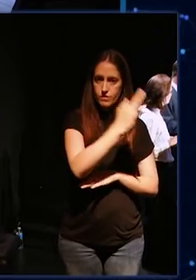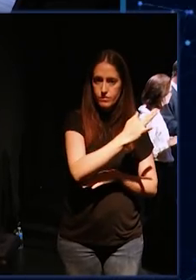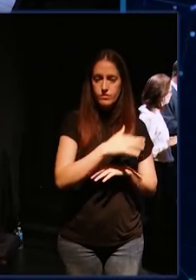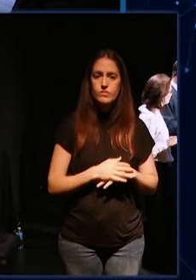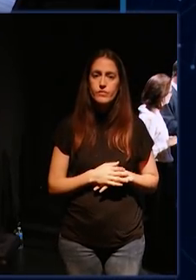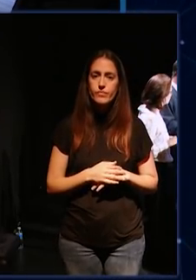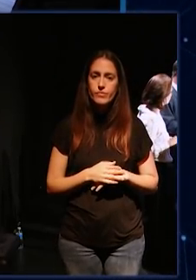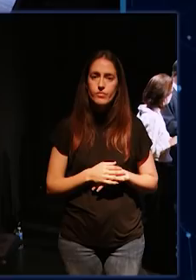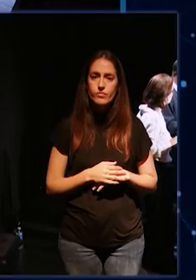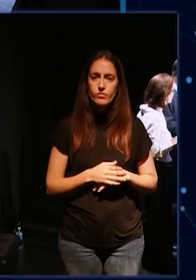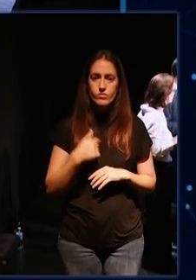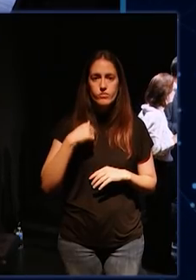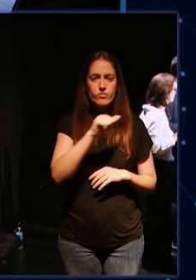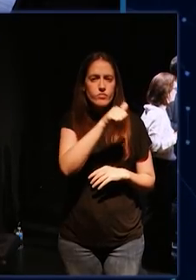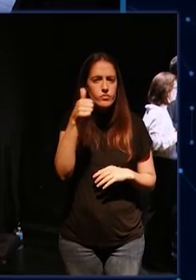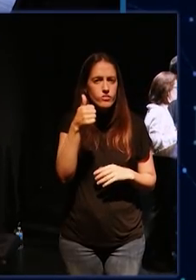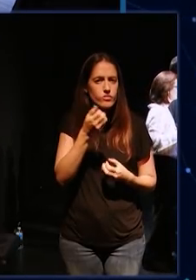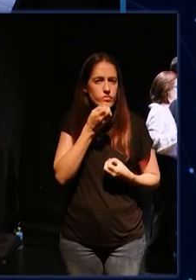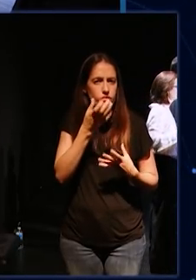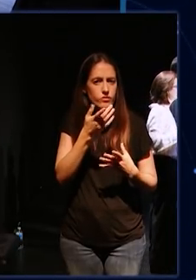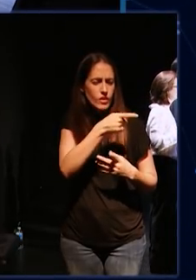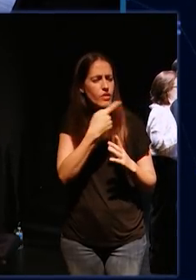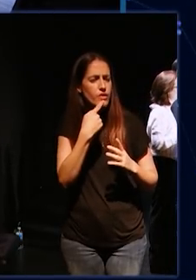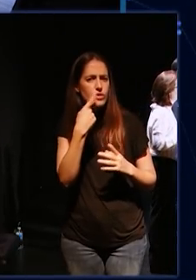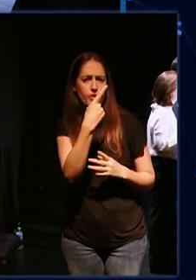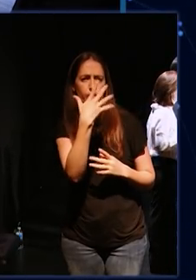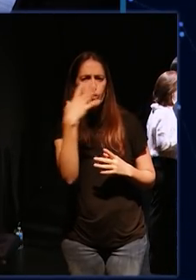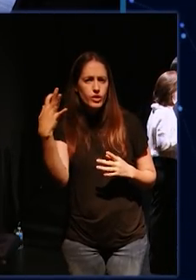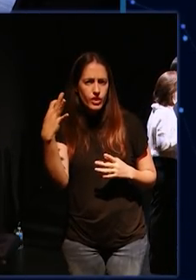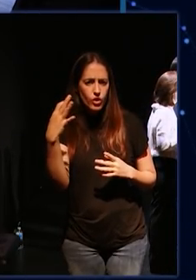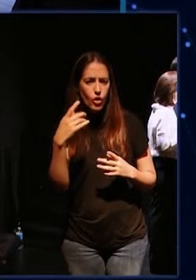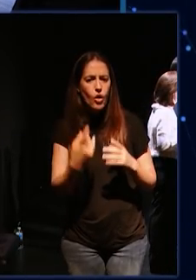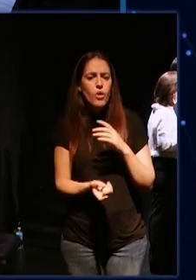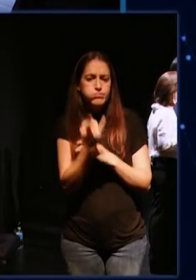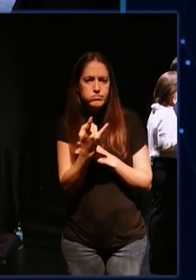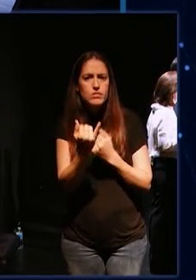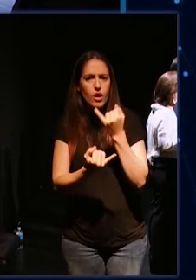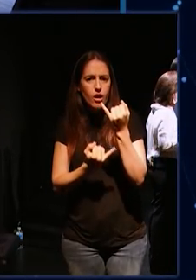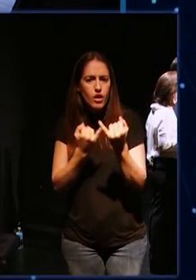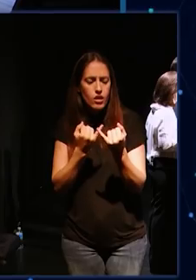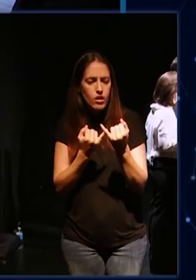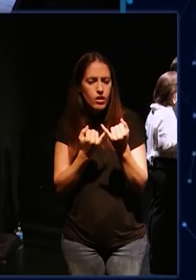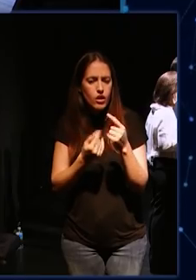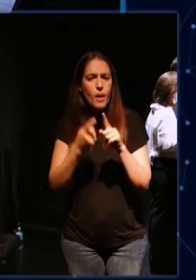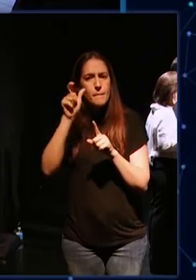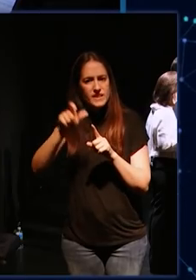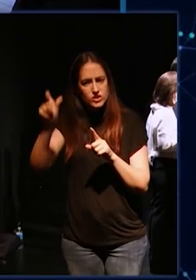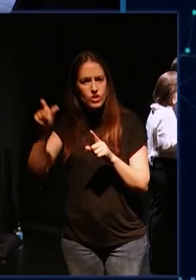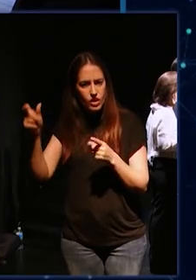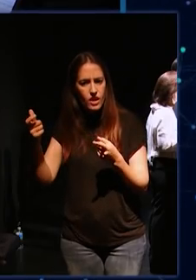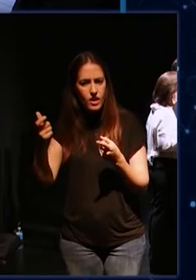que... El comentario que has hecho sobre 155 provocó que el pueblo catalán